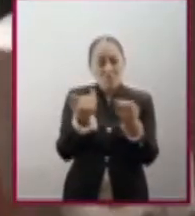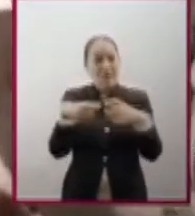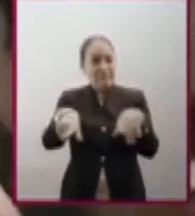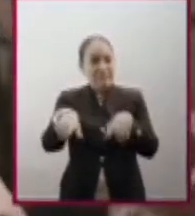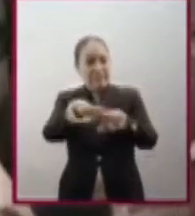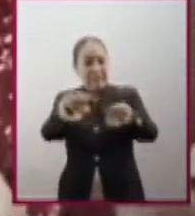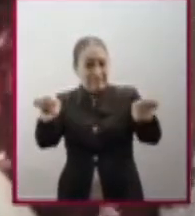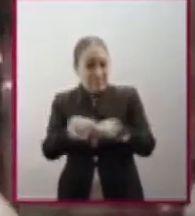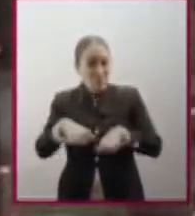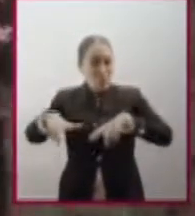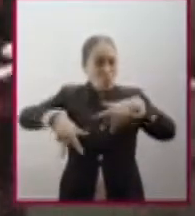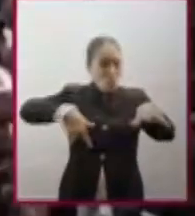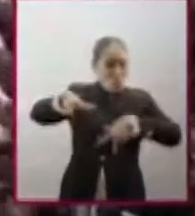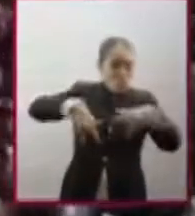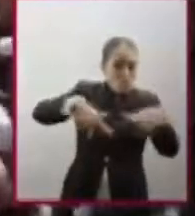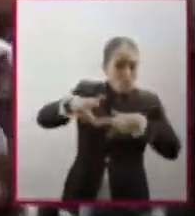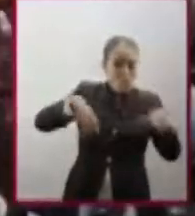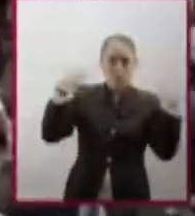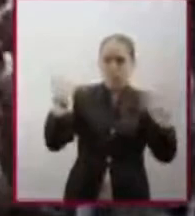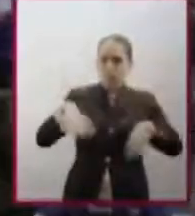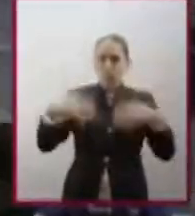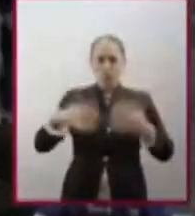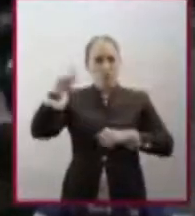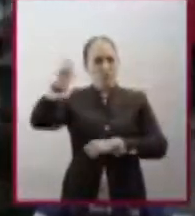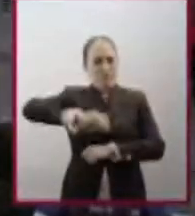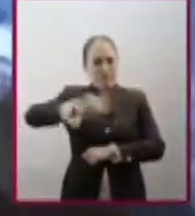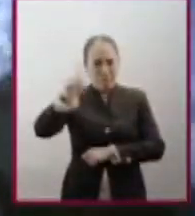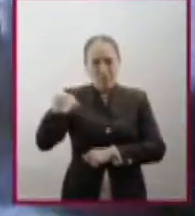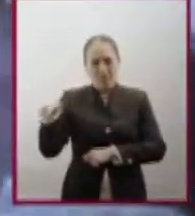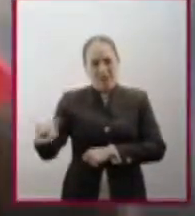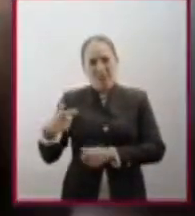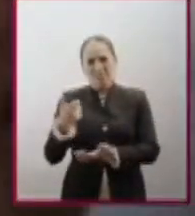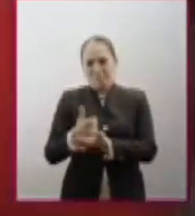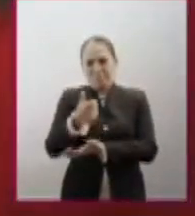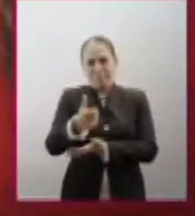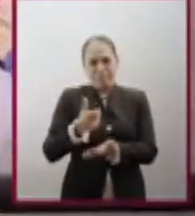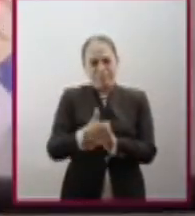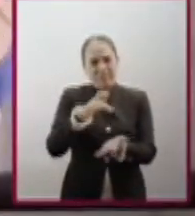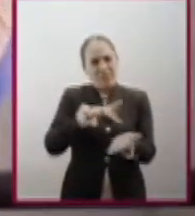más populares de fútbol y otros deportes en nuestro país.